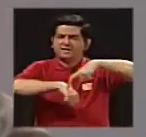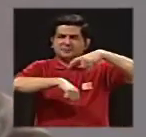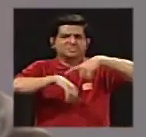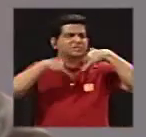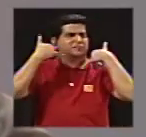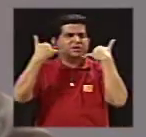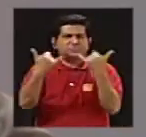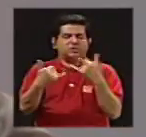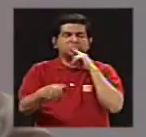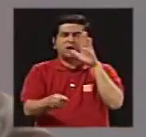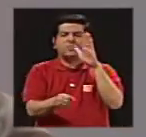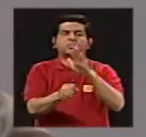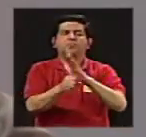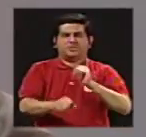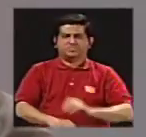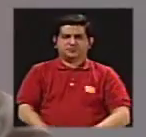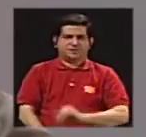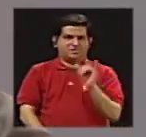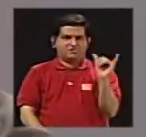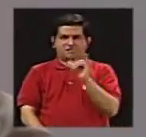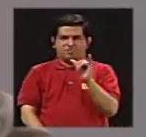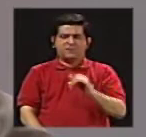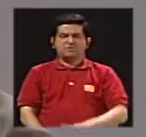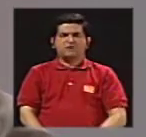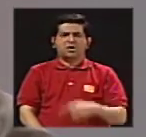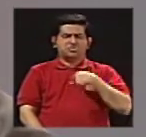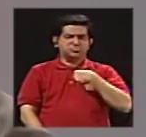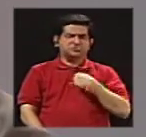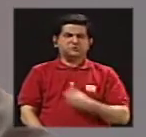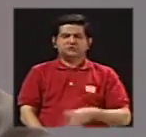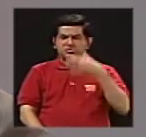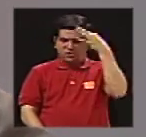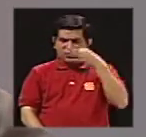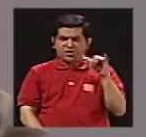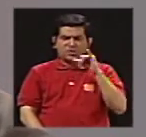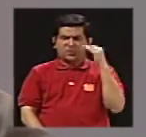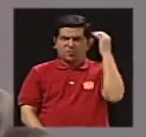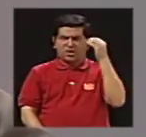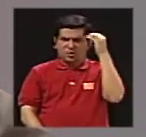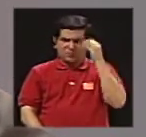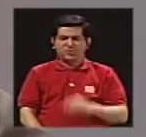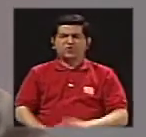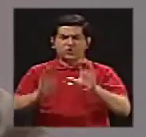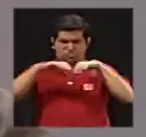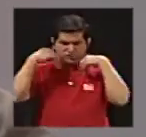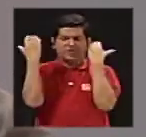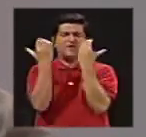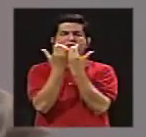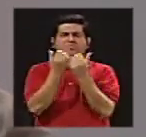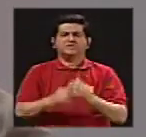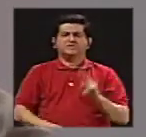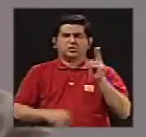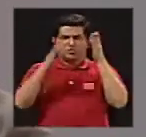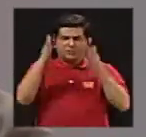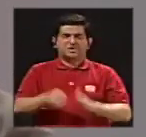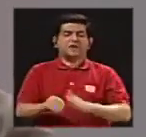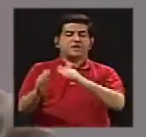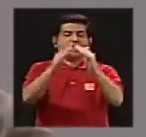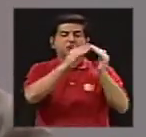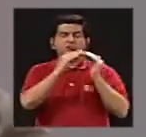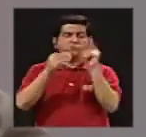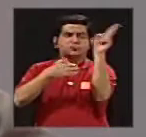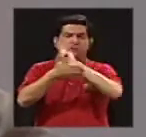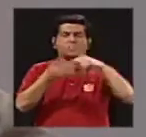ya la he cumplido Y al igual que me hago el sentir del resto de los compañeros de la comisión es haber logrado que que la comunidad